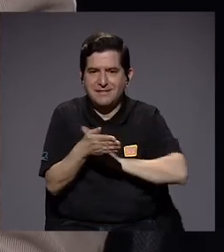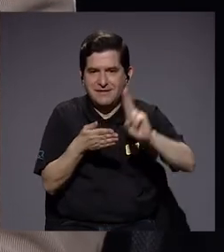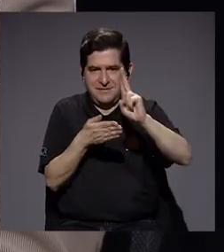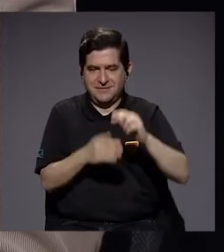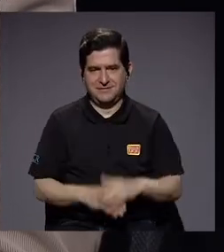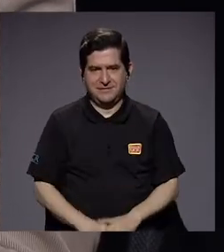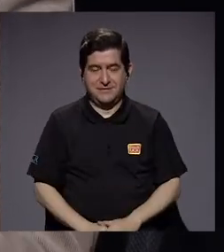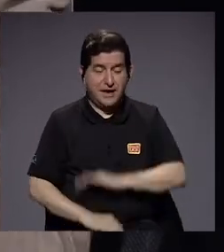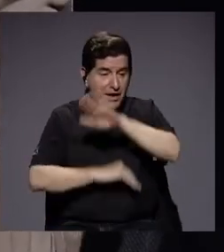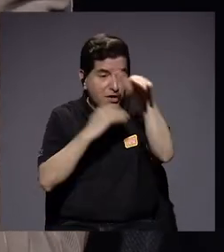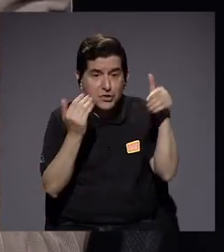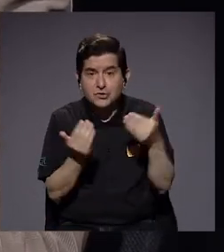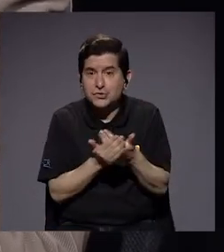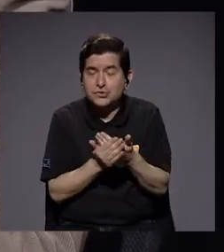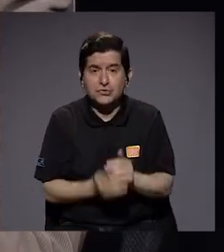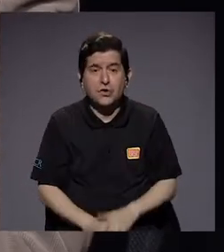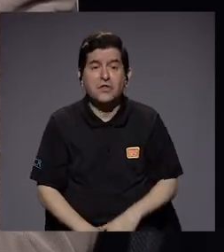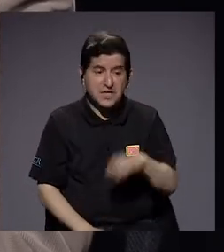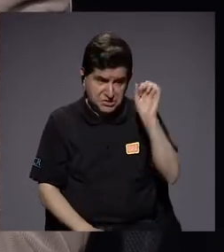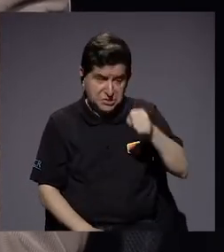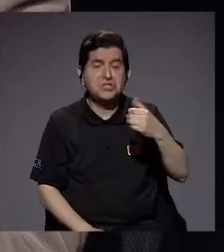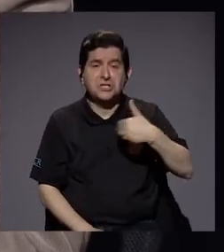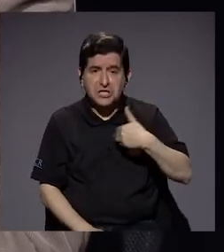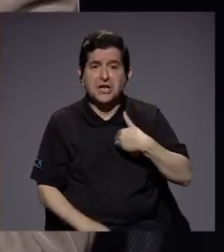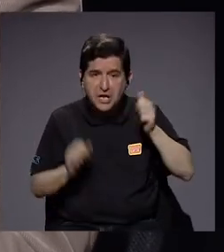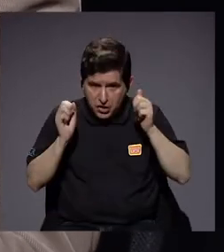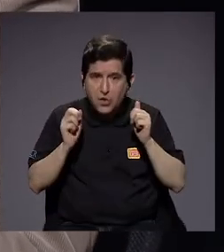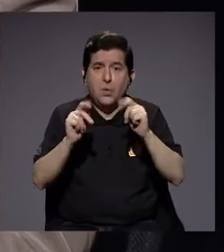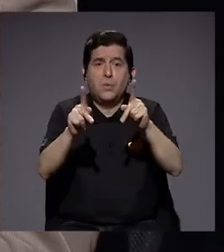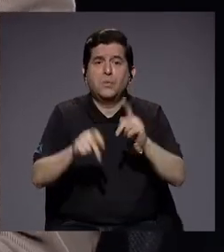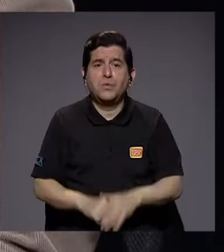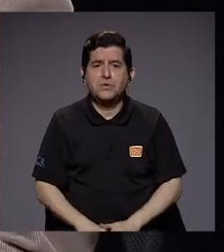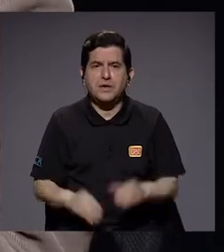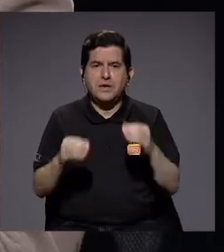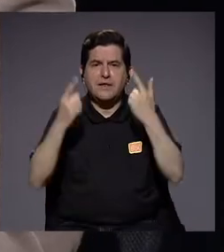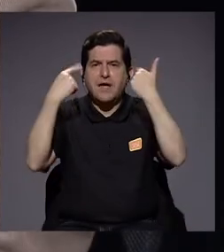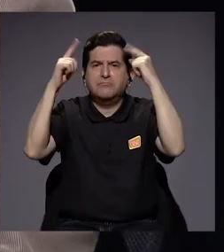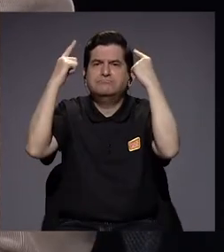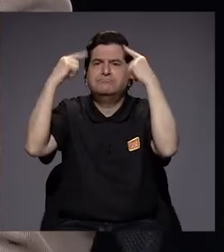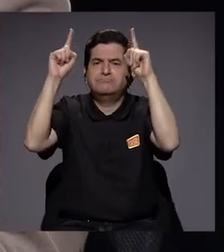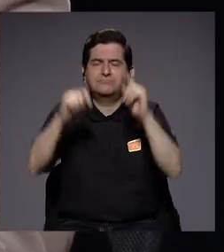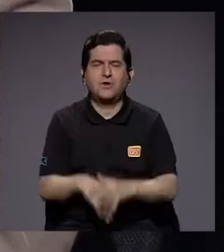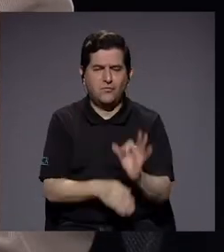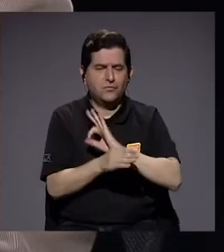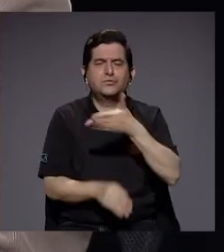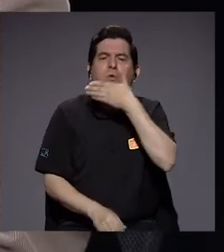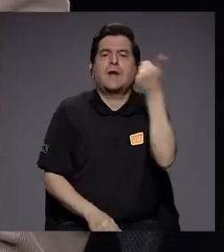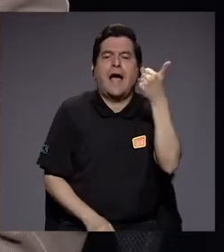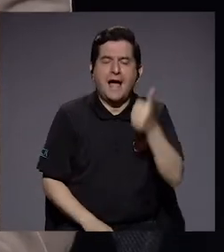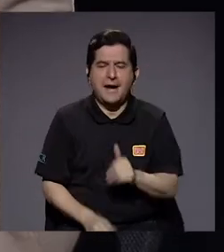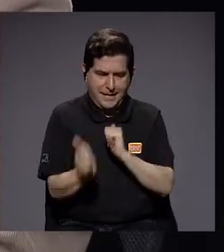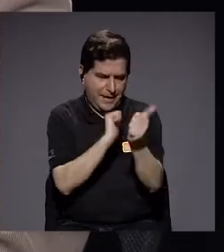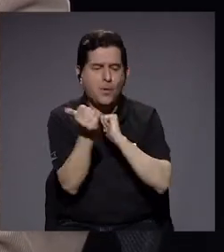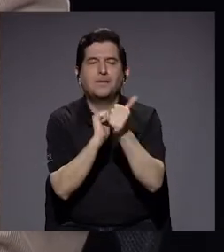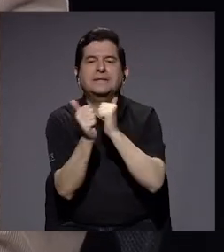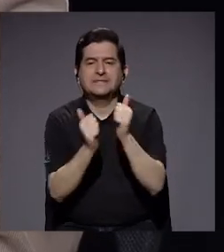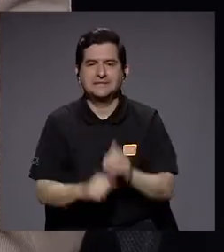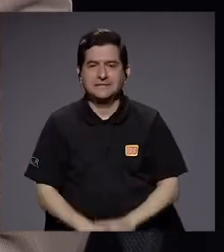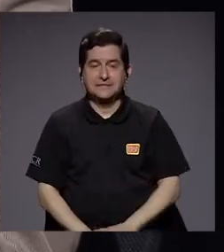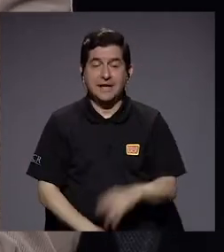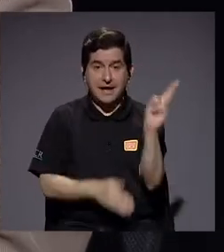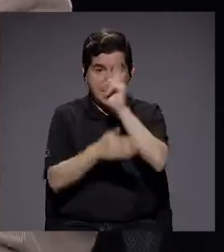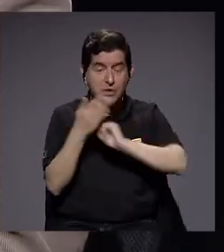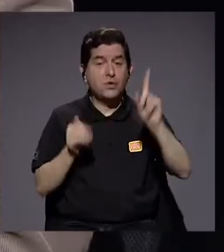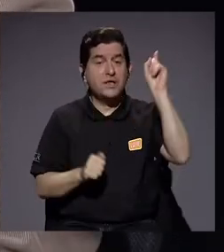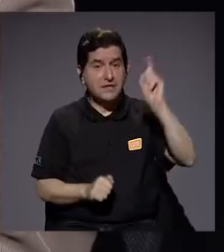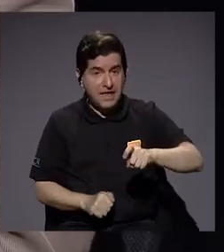universitarias y todas las carreras, sí, tienen oportunidades de ser más eficientes, de ser más eficaces, más competitivos, y por lo cual